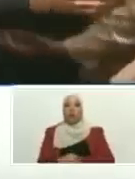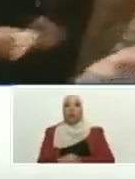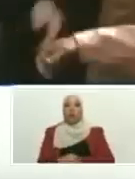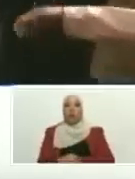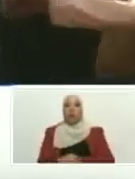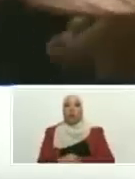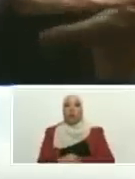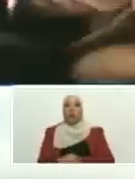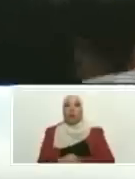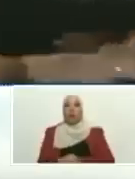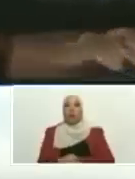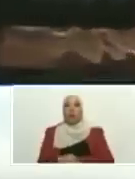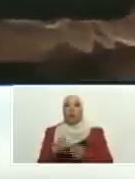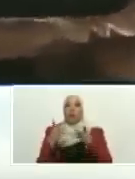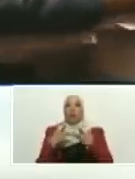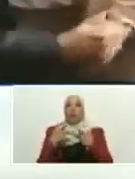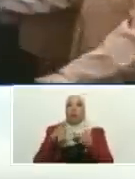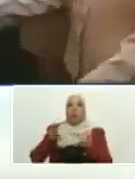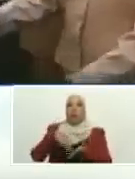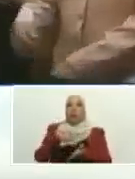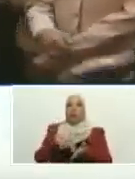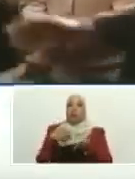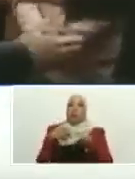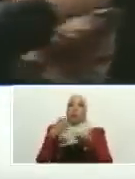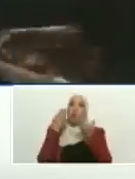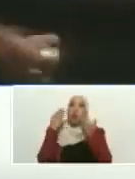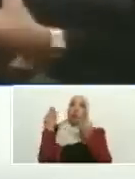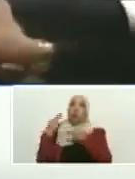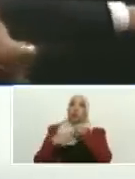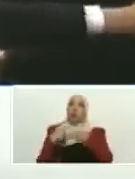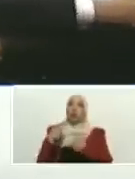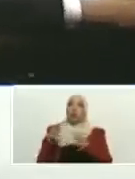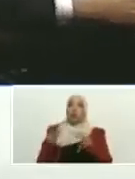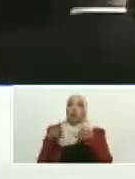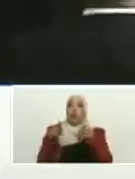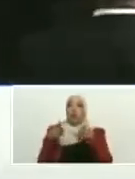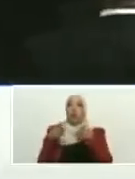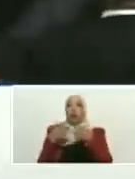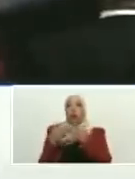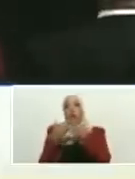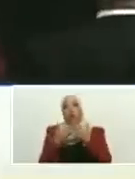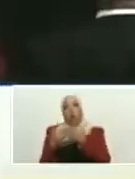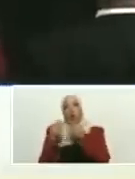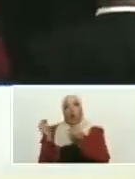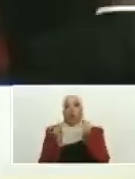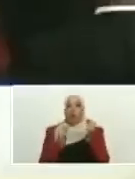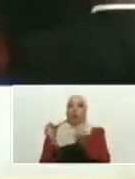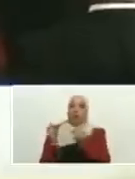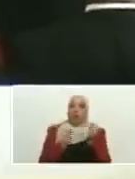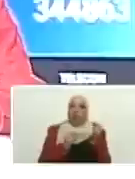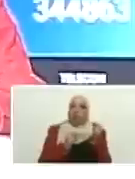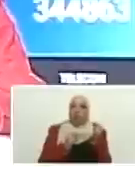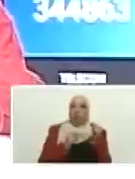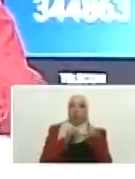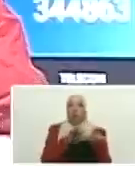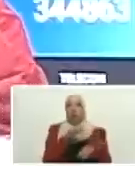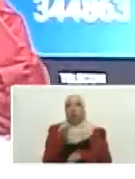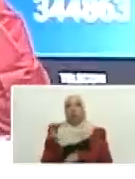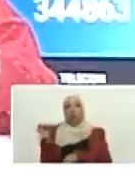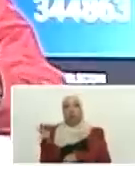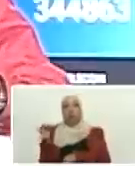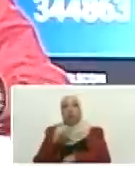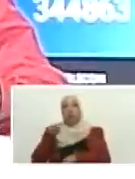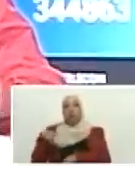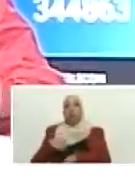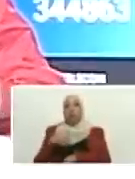Cuarta etapa, el renacimiento nacional. Ahí les dejo para el análisis, el estudio, el debate, perfeccionar y que